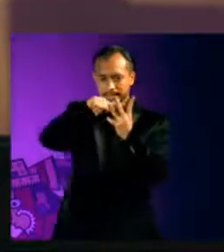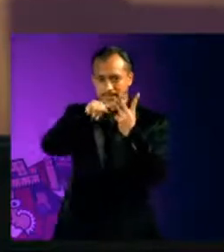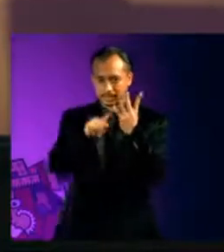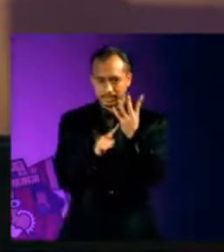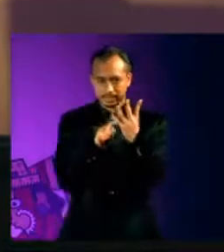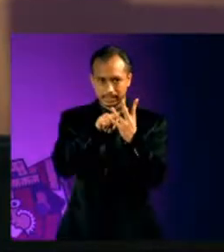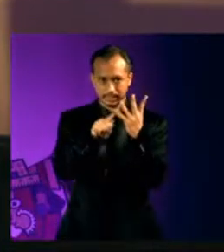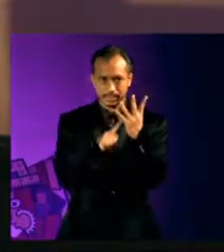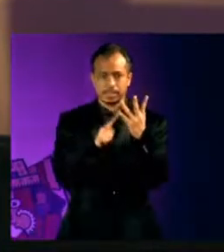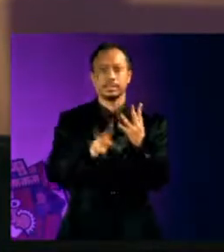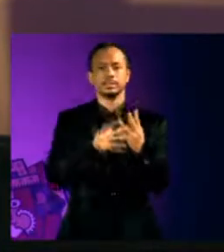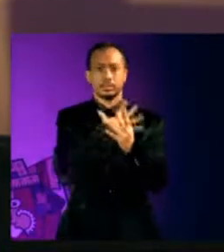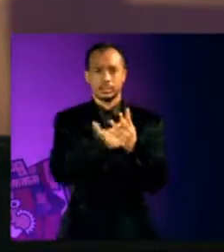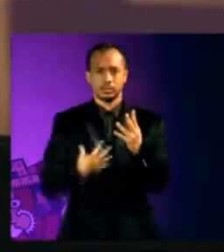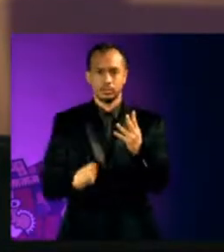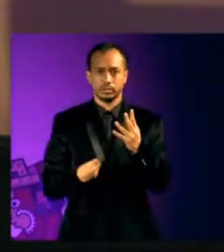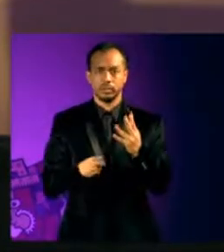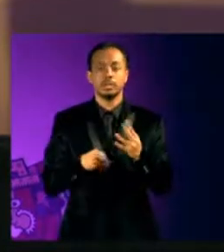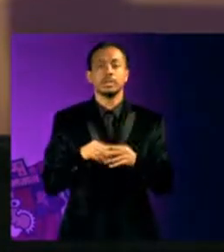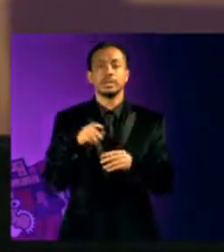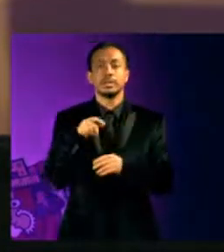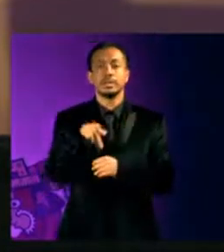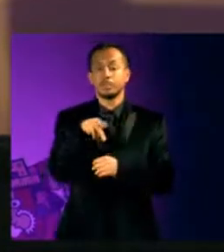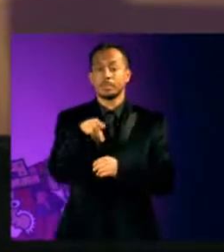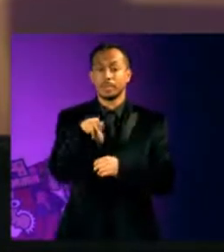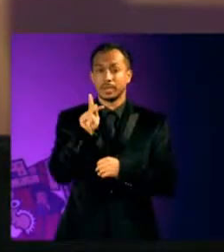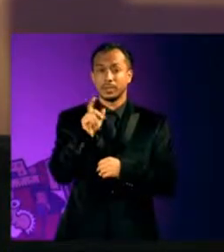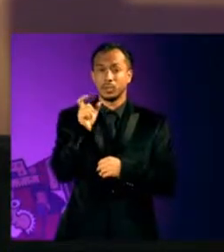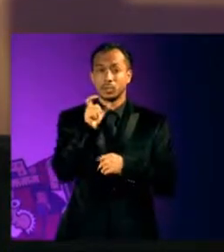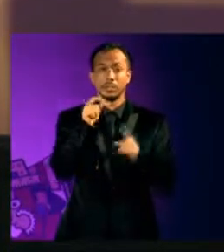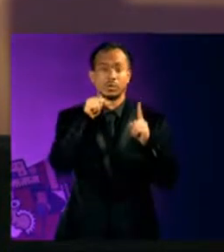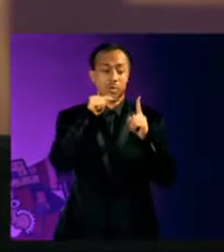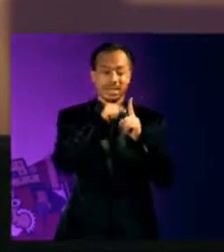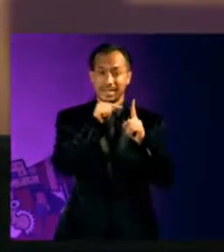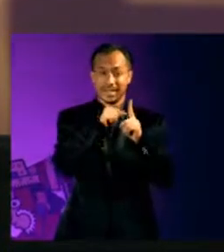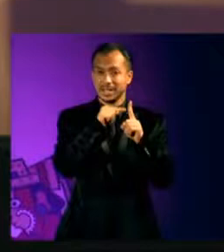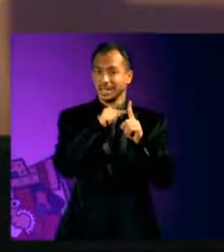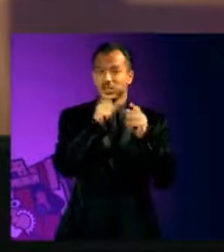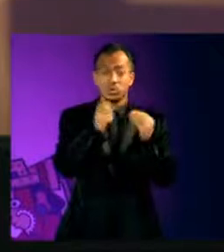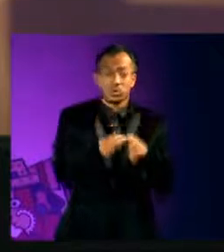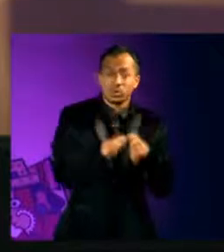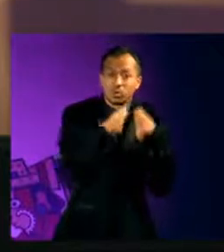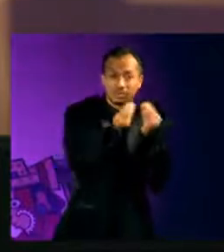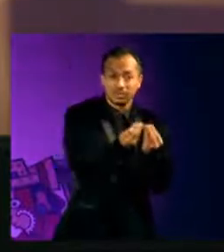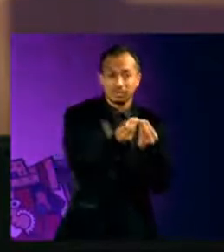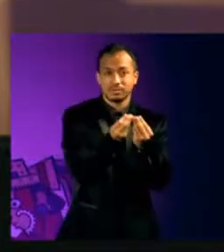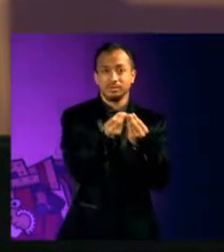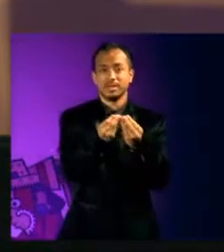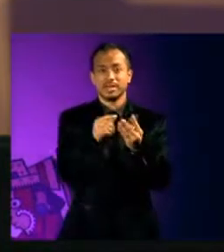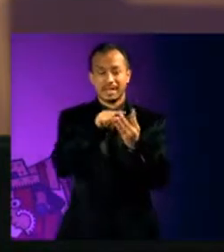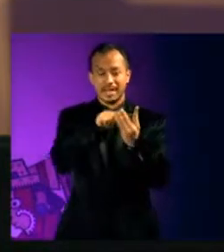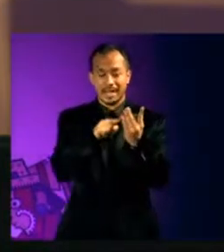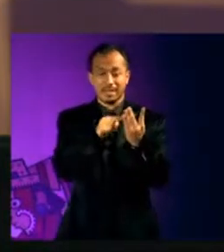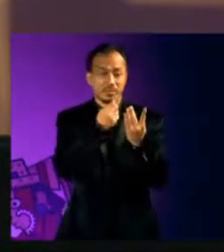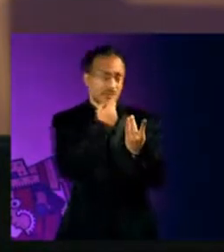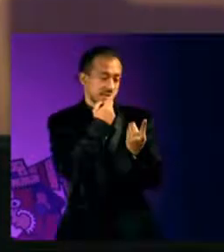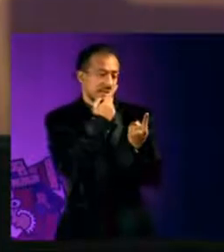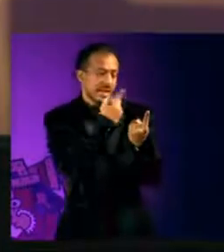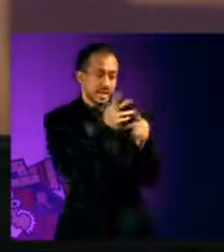y al no hacerlo sé de medito tu autoridad para el resto de tus días y